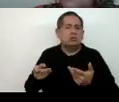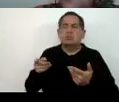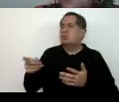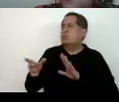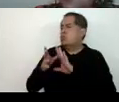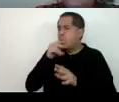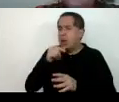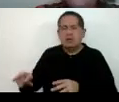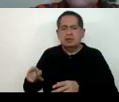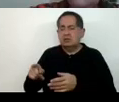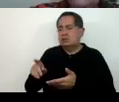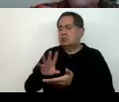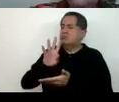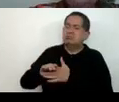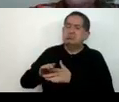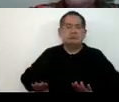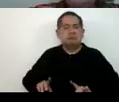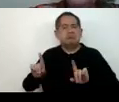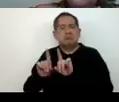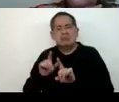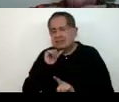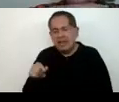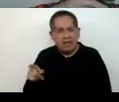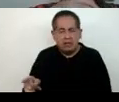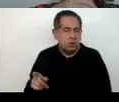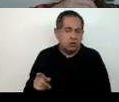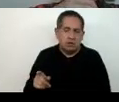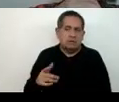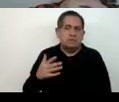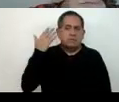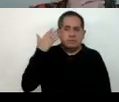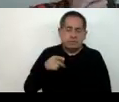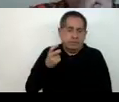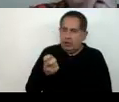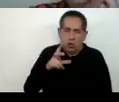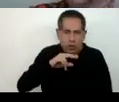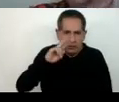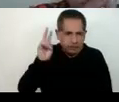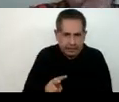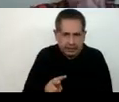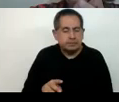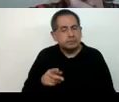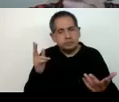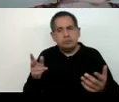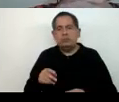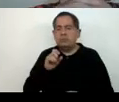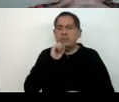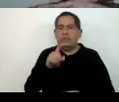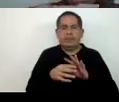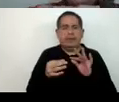una pareja. Y pues sabemos que pues esto no es cierto. También lo que